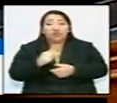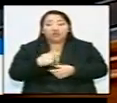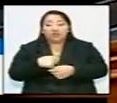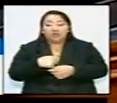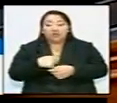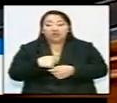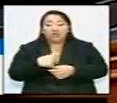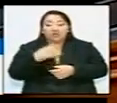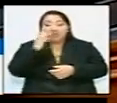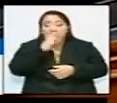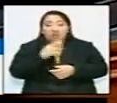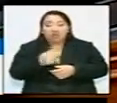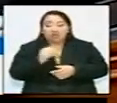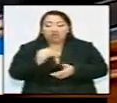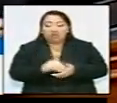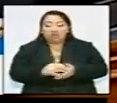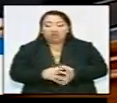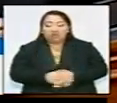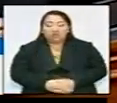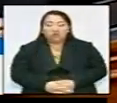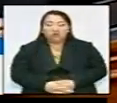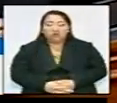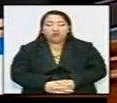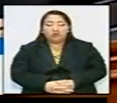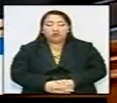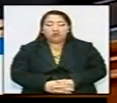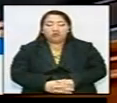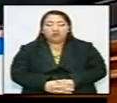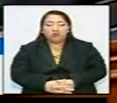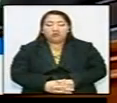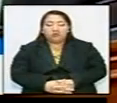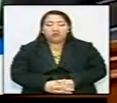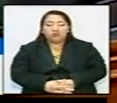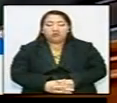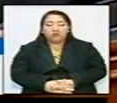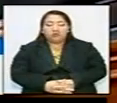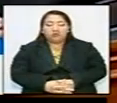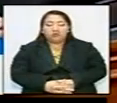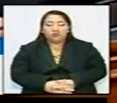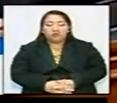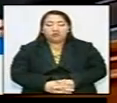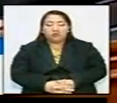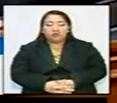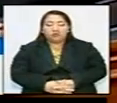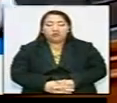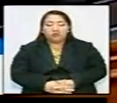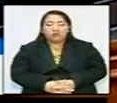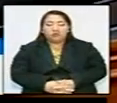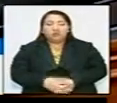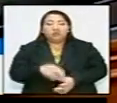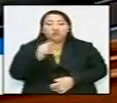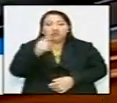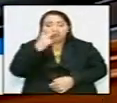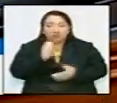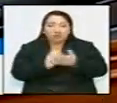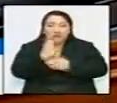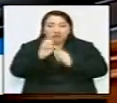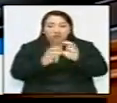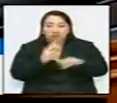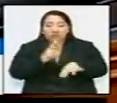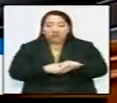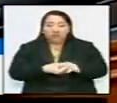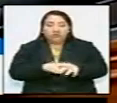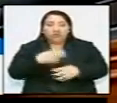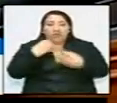me extraña que no lo haya mencionado la presidenta de la comisión. Como ustedes podrán ver en las diapositivas,